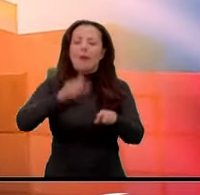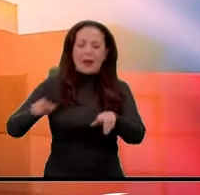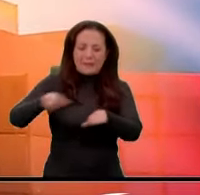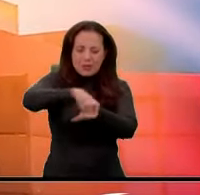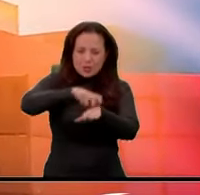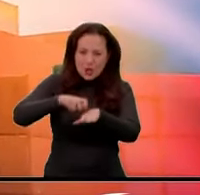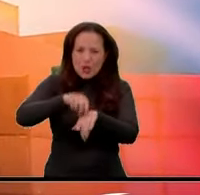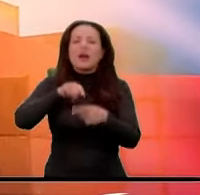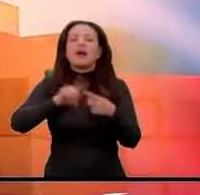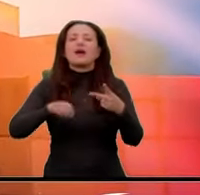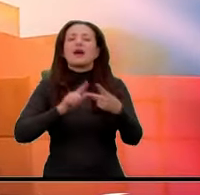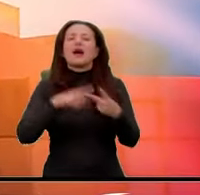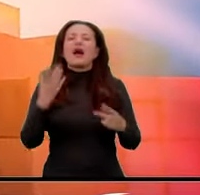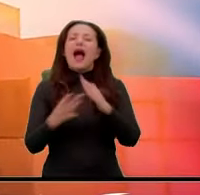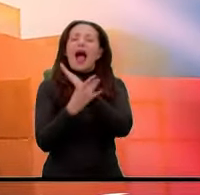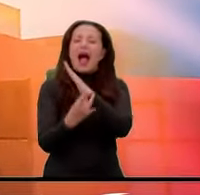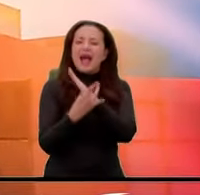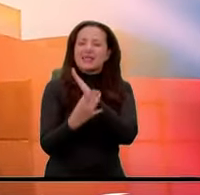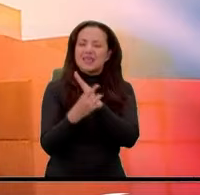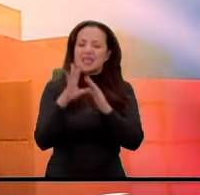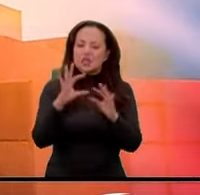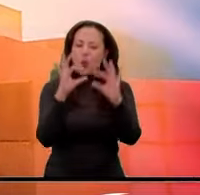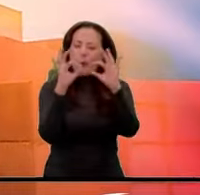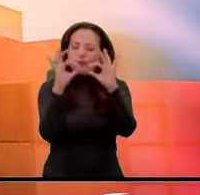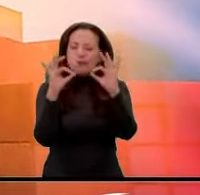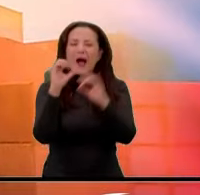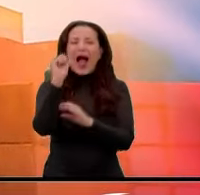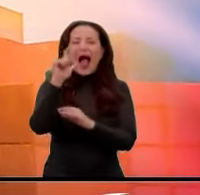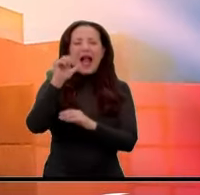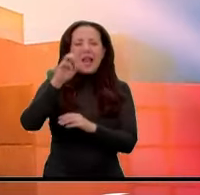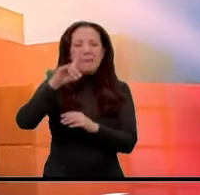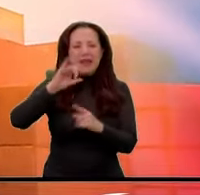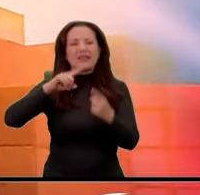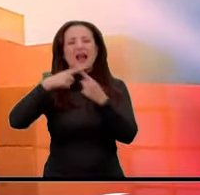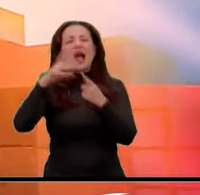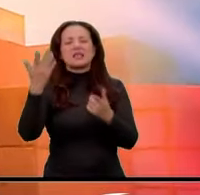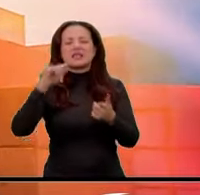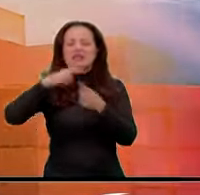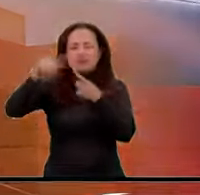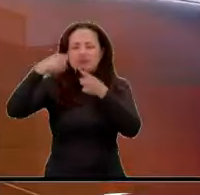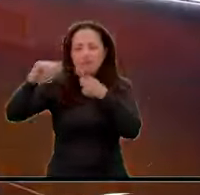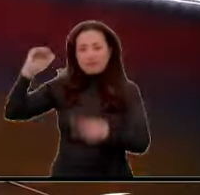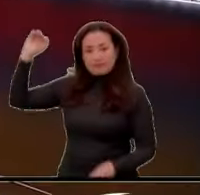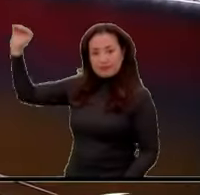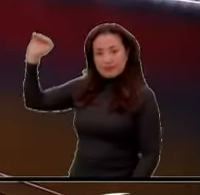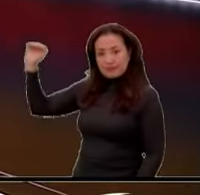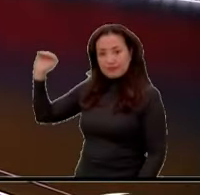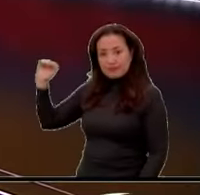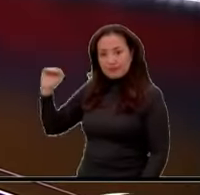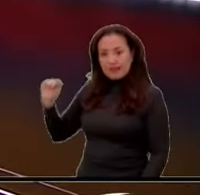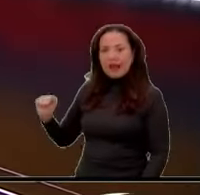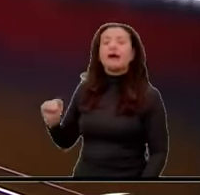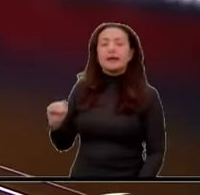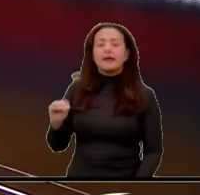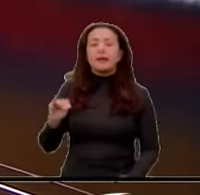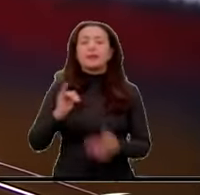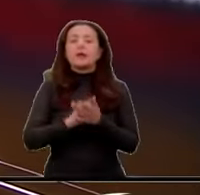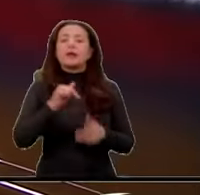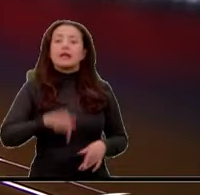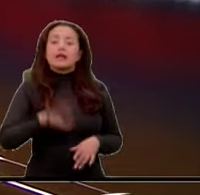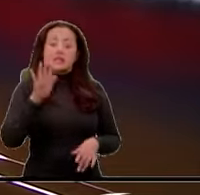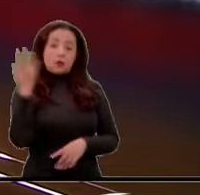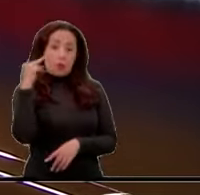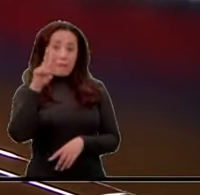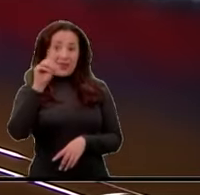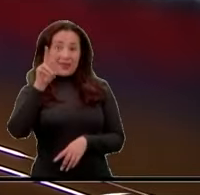aceite de almendras partes de lavadoras Camperos café sin tostar y pripro en el 2023 las